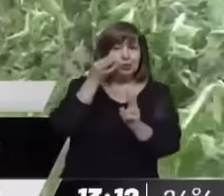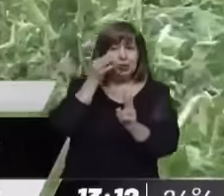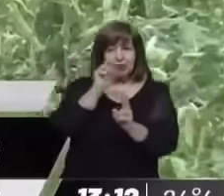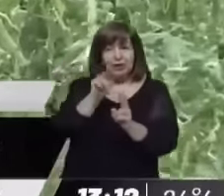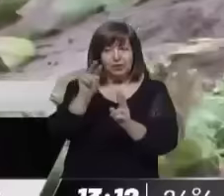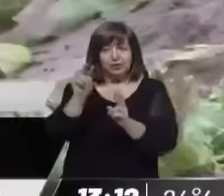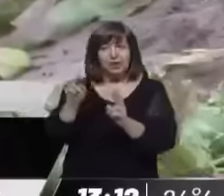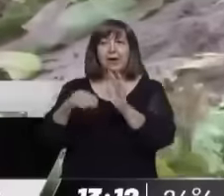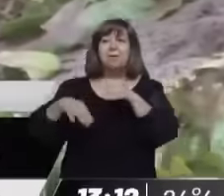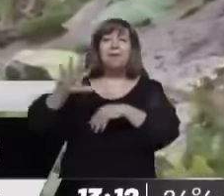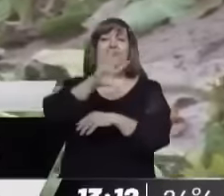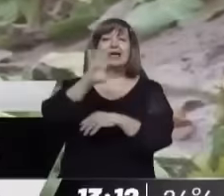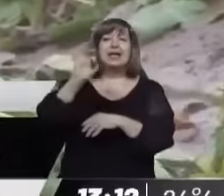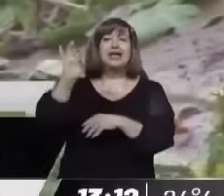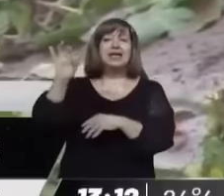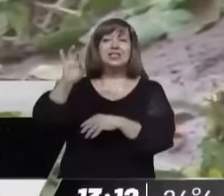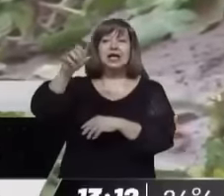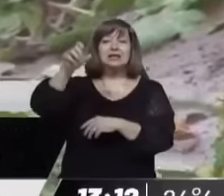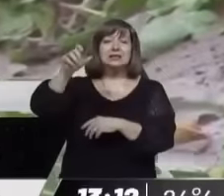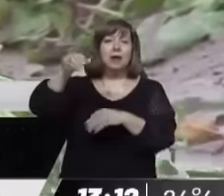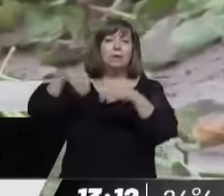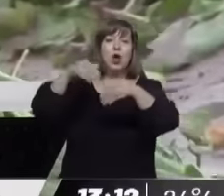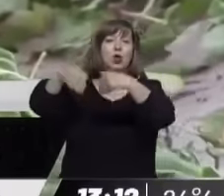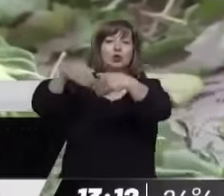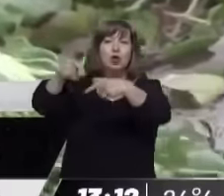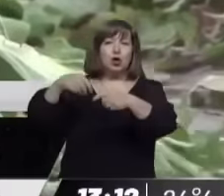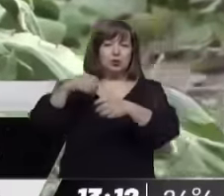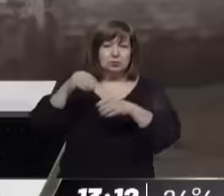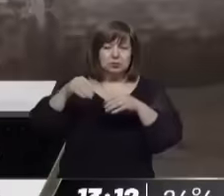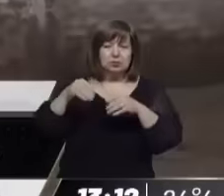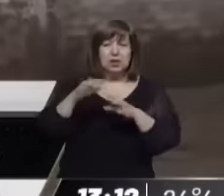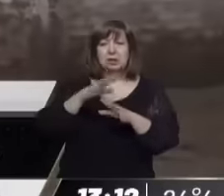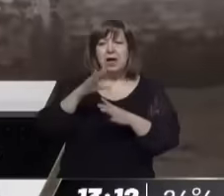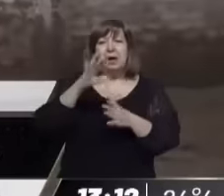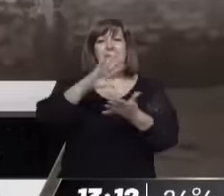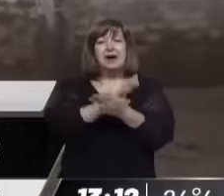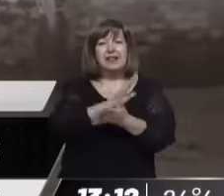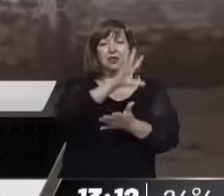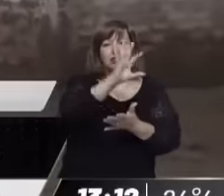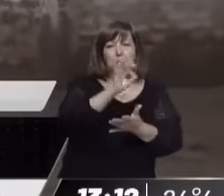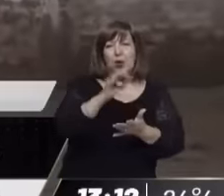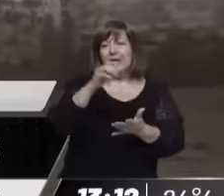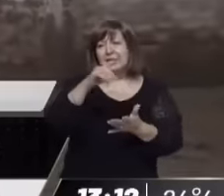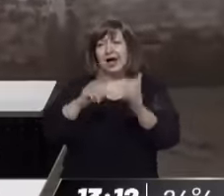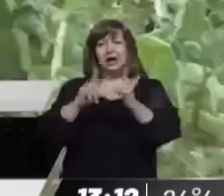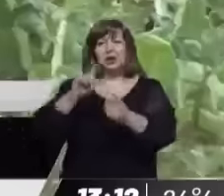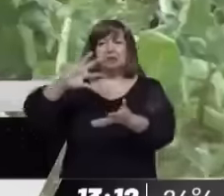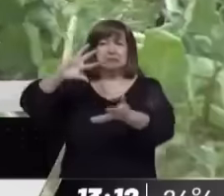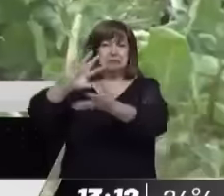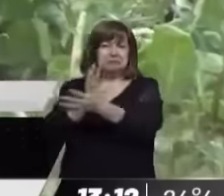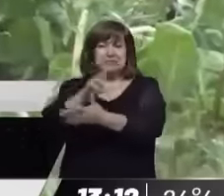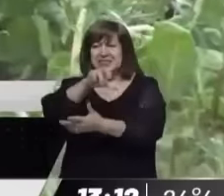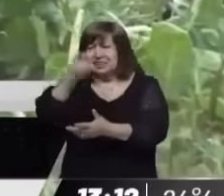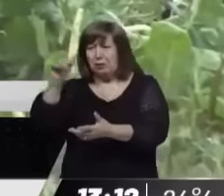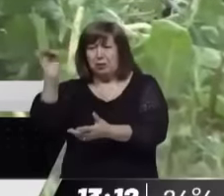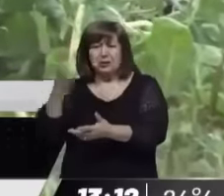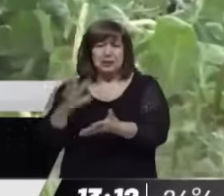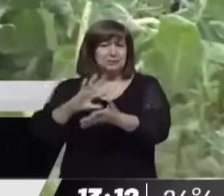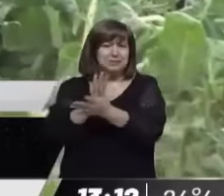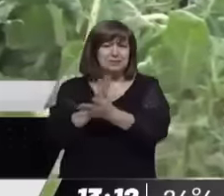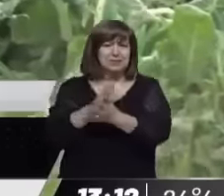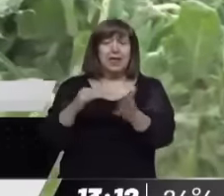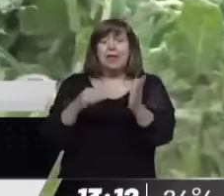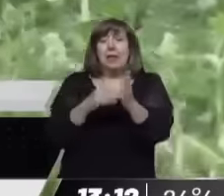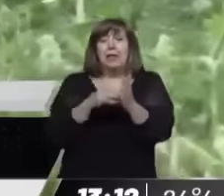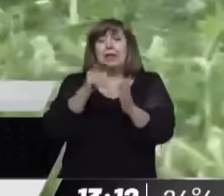de 500 productores que han tenido pérdidas que superan entre el 50 y hasta el 100% de su producción, dependiendo del tipo